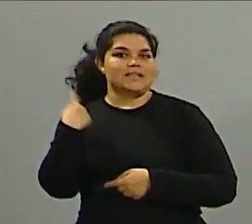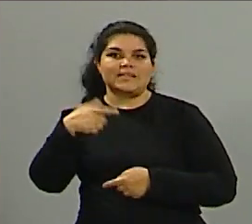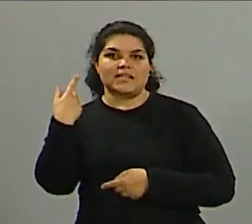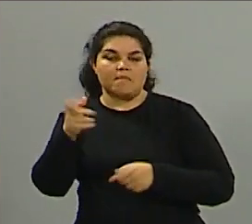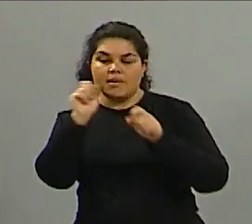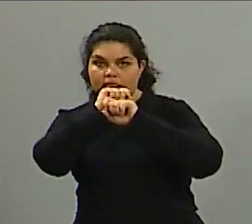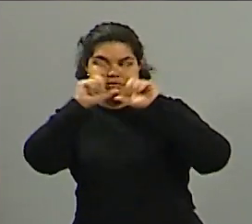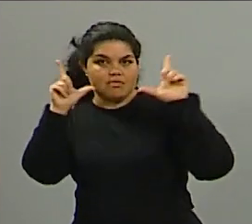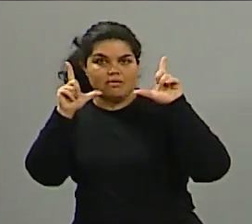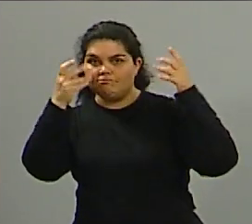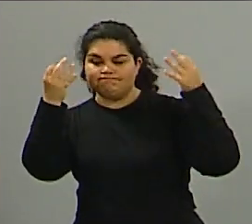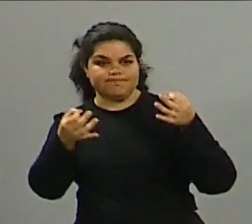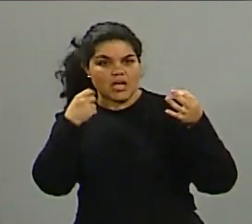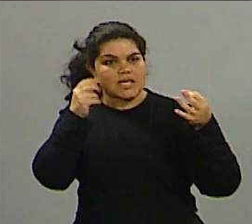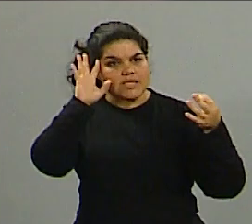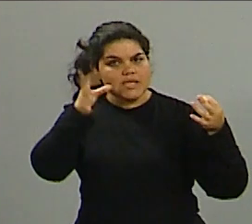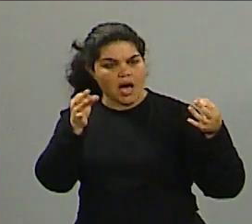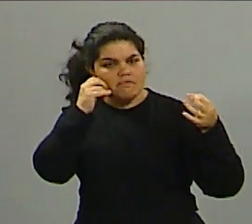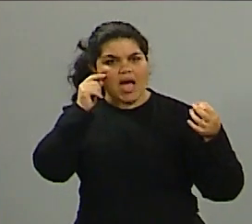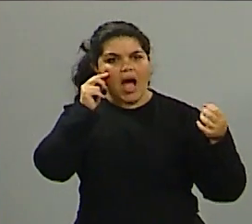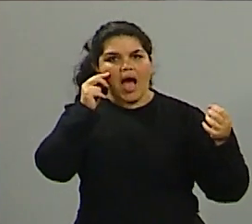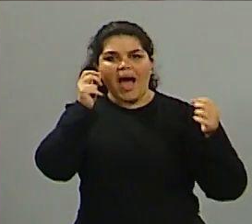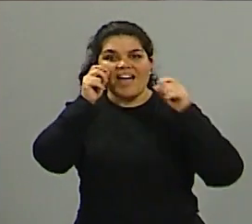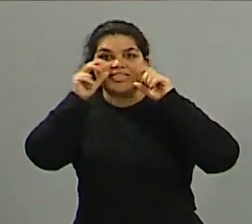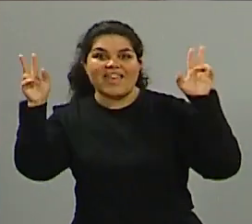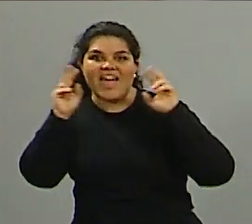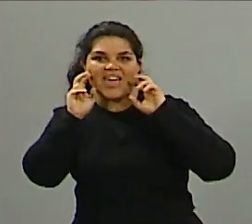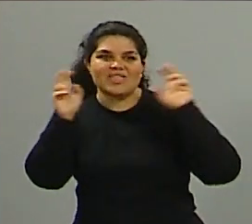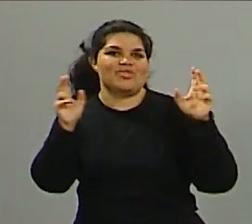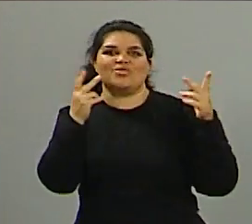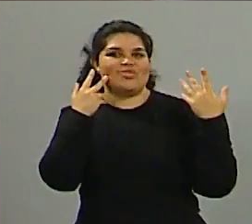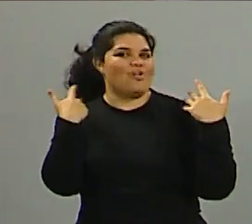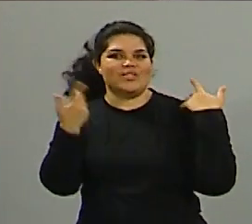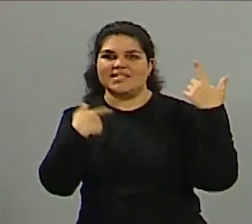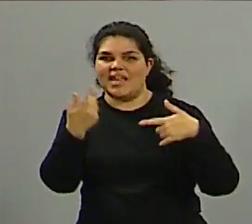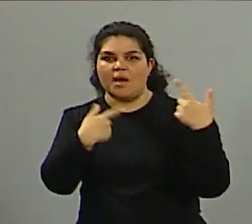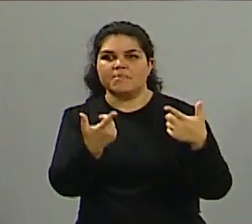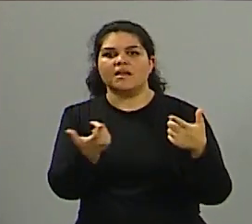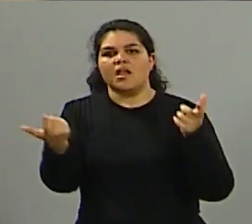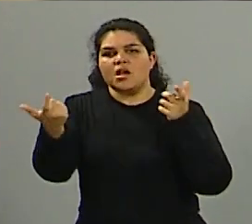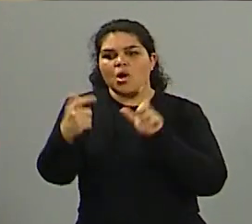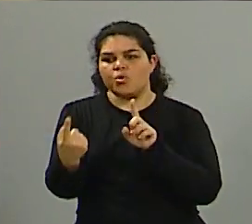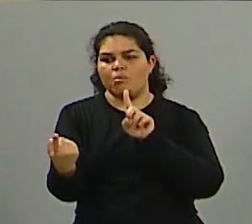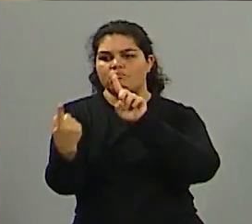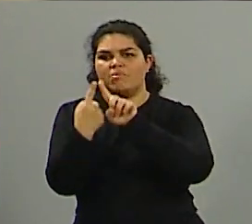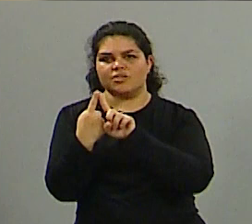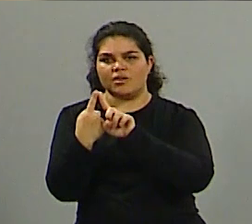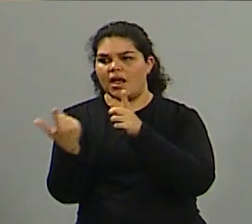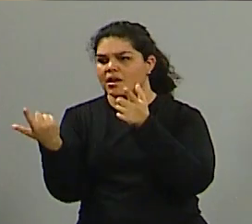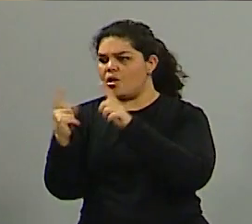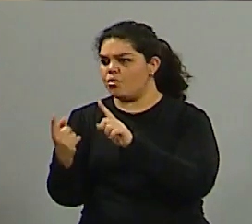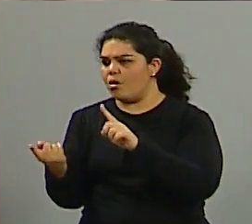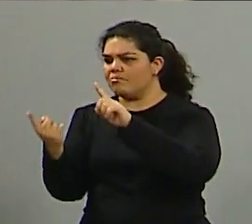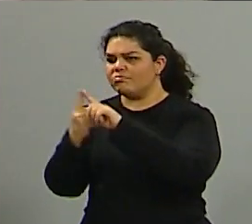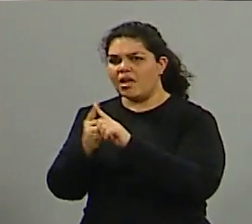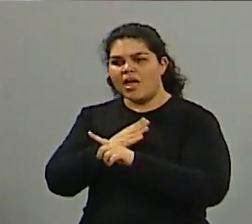muchas reuniones con diferentes personajes, pero reuniones personales, ¿no? Se toma ese tiempo para ir, visitar, tener